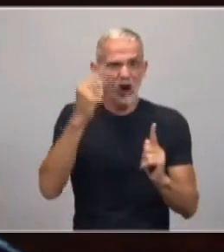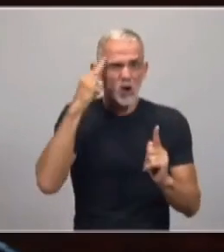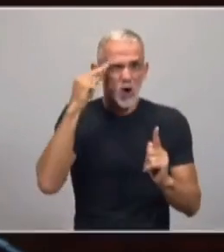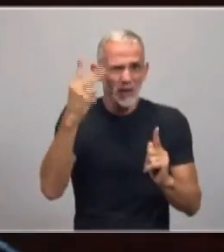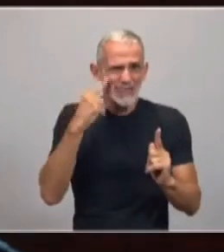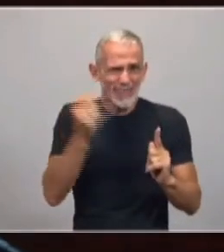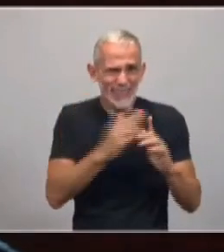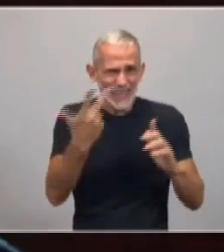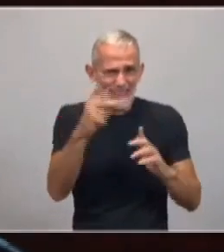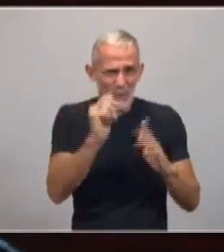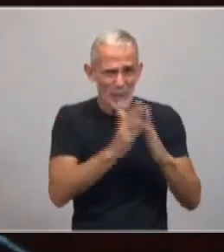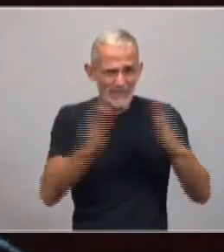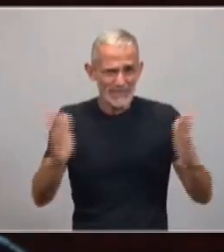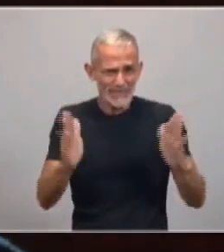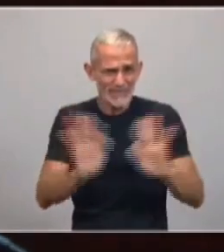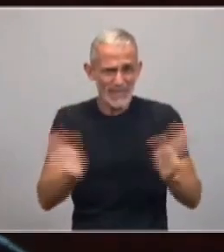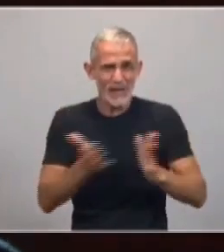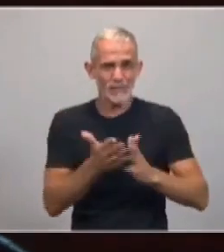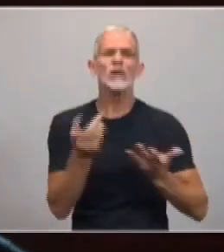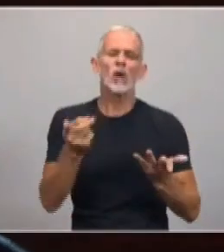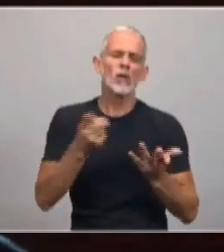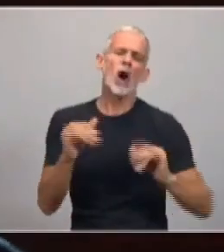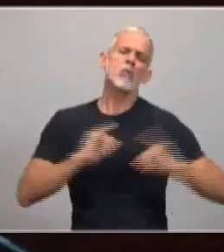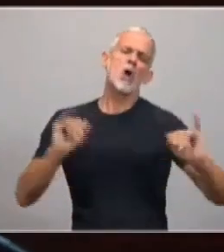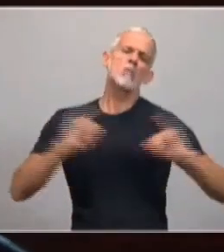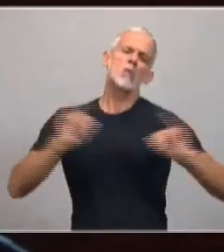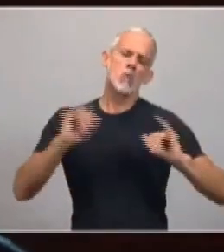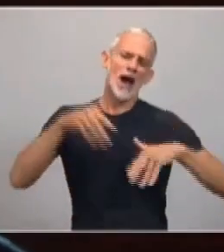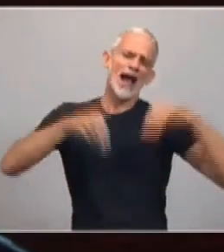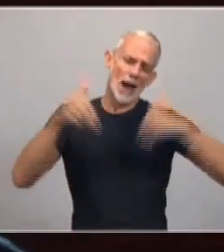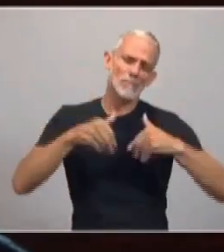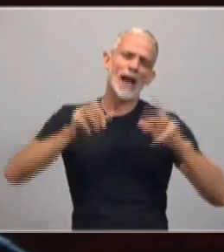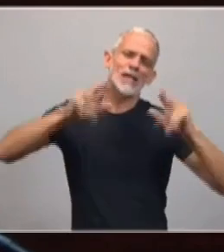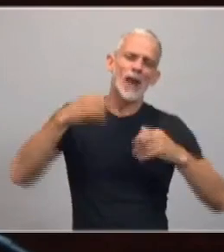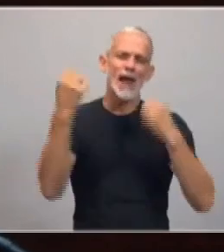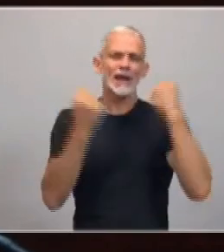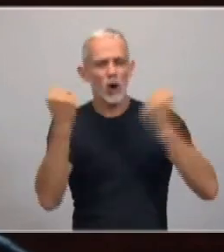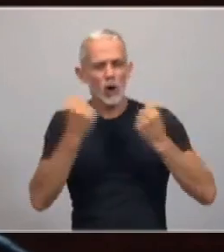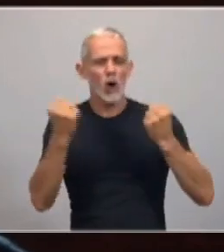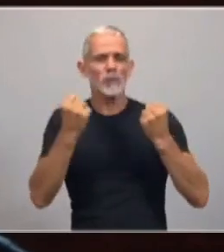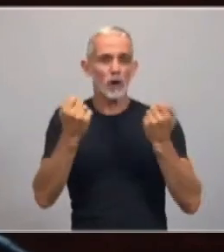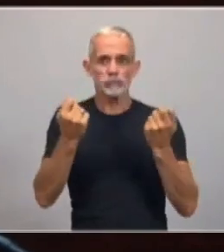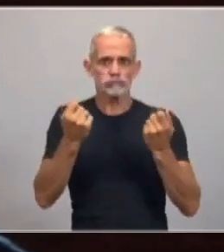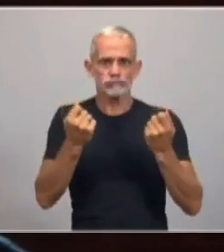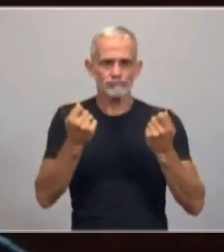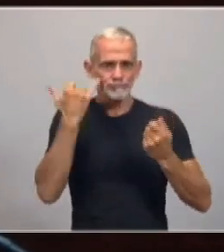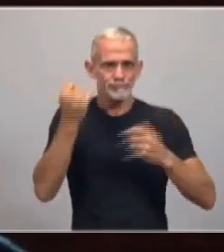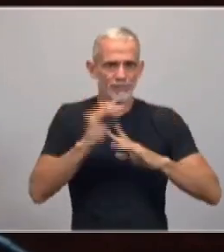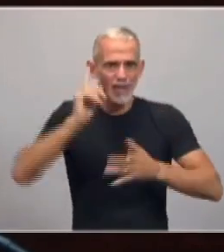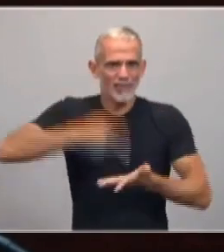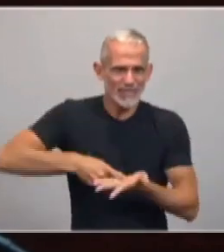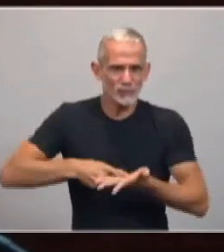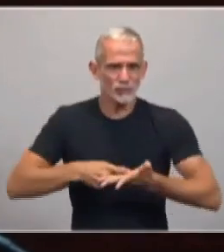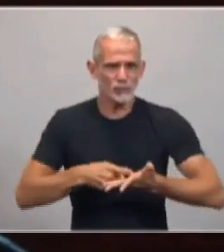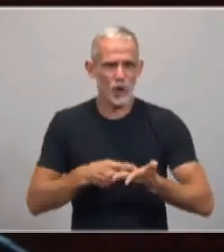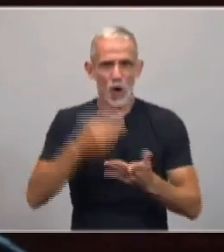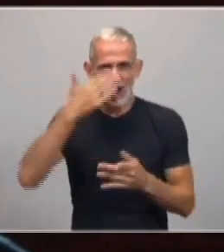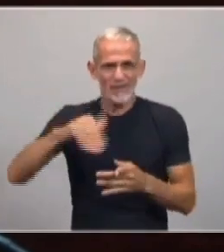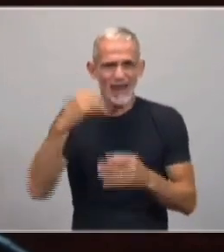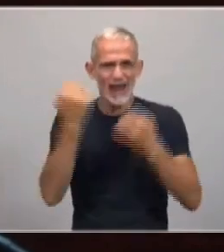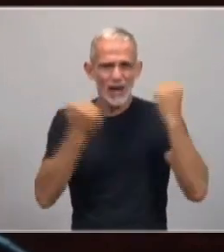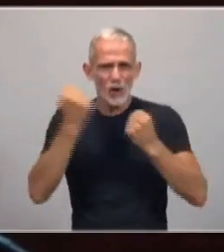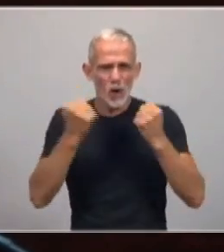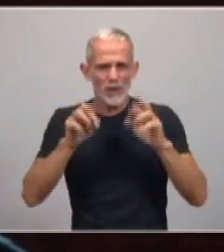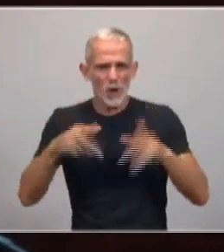días. Más allá de la pirotecnia de campaña, el plan económico que resolvió aplicar el presidente finalmente no